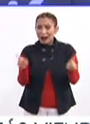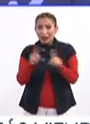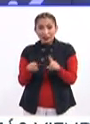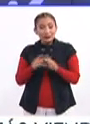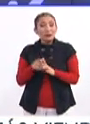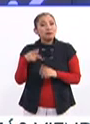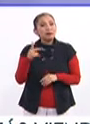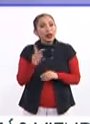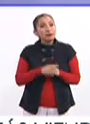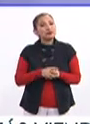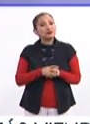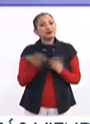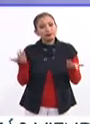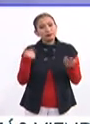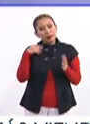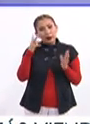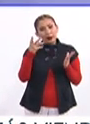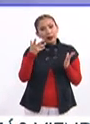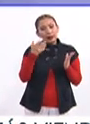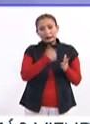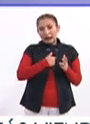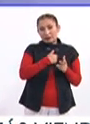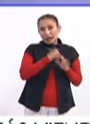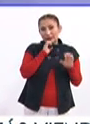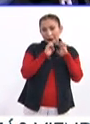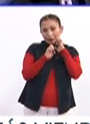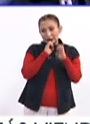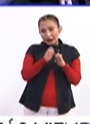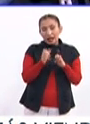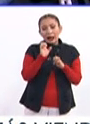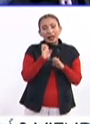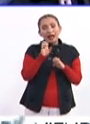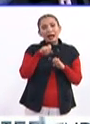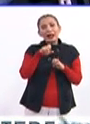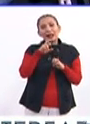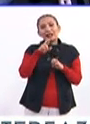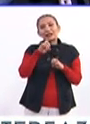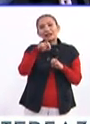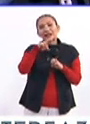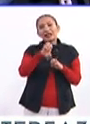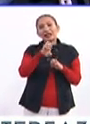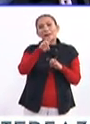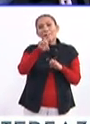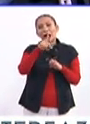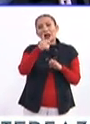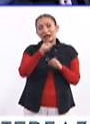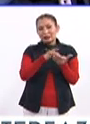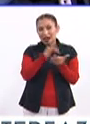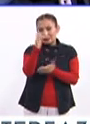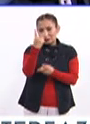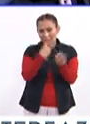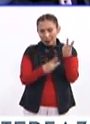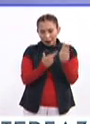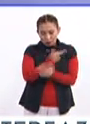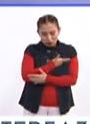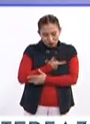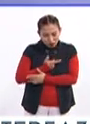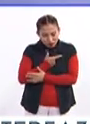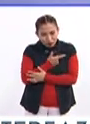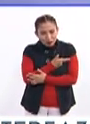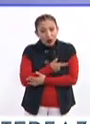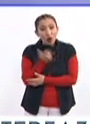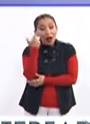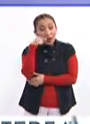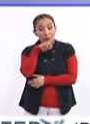Pero bueno, tenemos que concluir lamentablemente esta entrevista. Enrique Vargas, gracias por haber estado con nosotros. Un placer. No, muchas